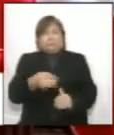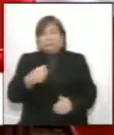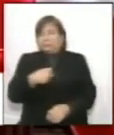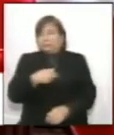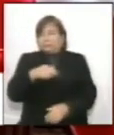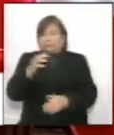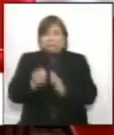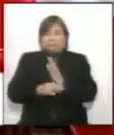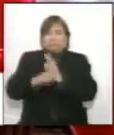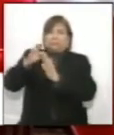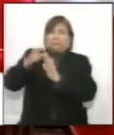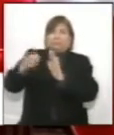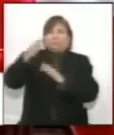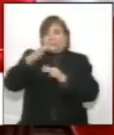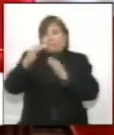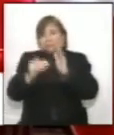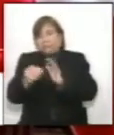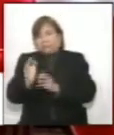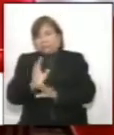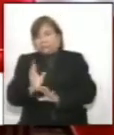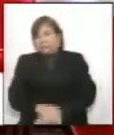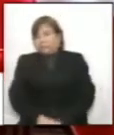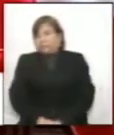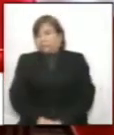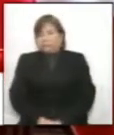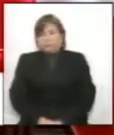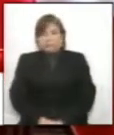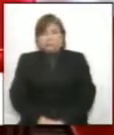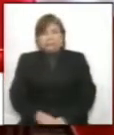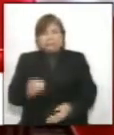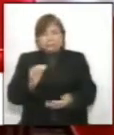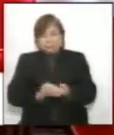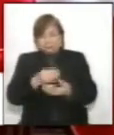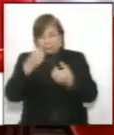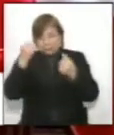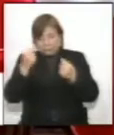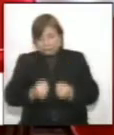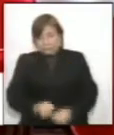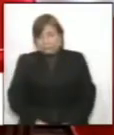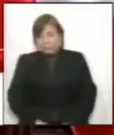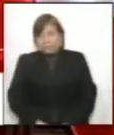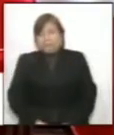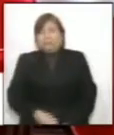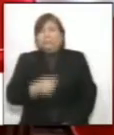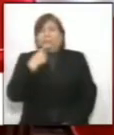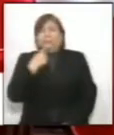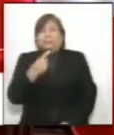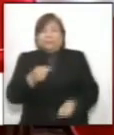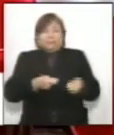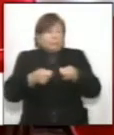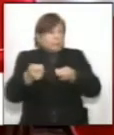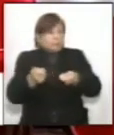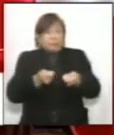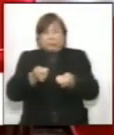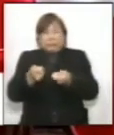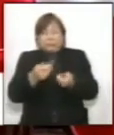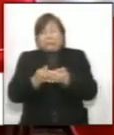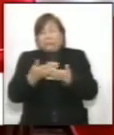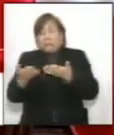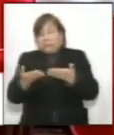encimar sobre las minorías ni las minorías sobre las mayorías. En consecuencia, vuelvo a reafirmar, ese manejo que